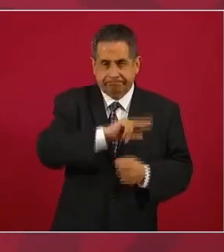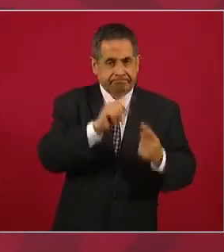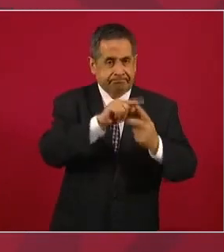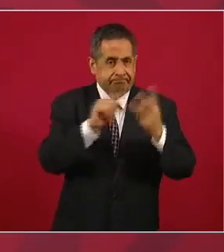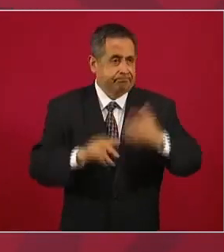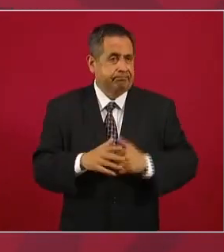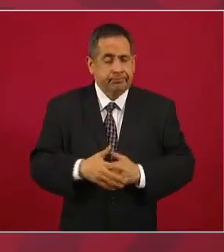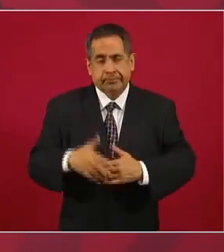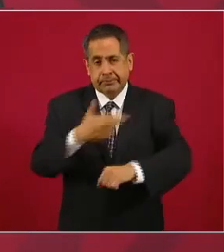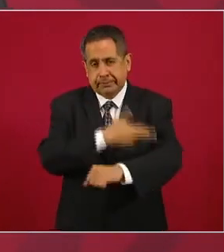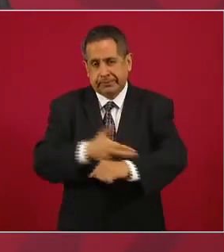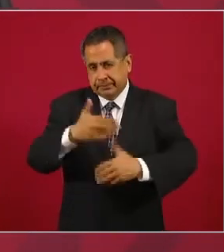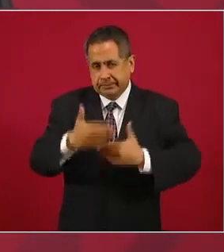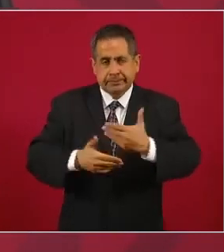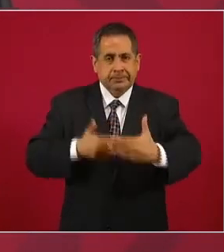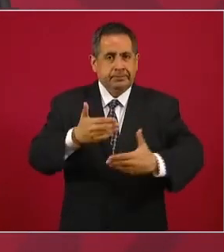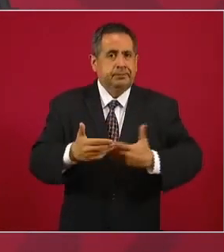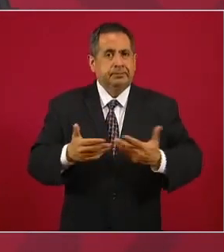procesos